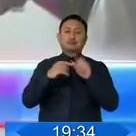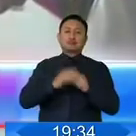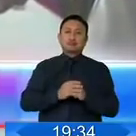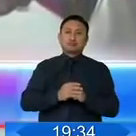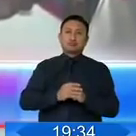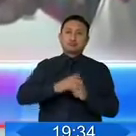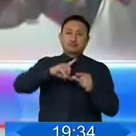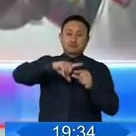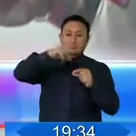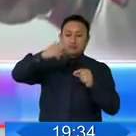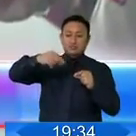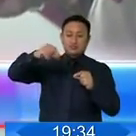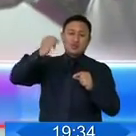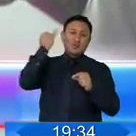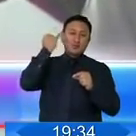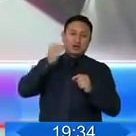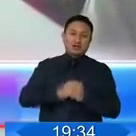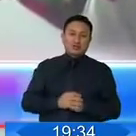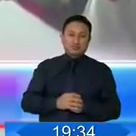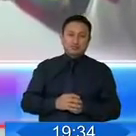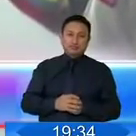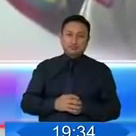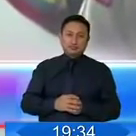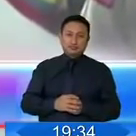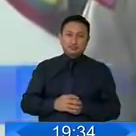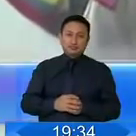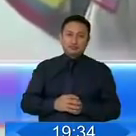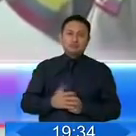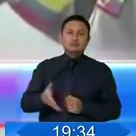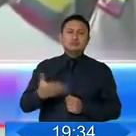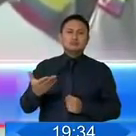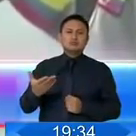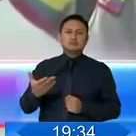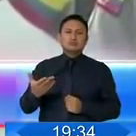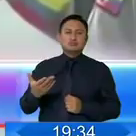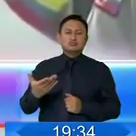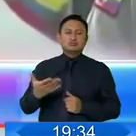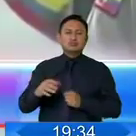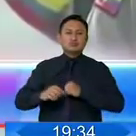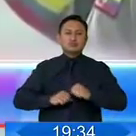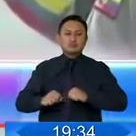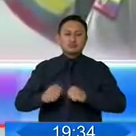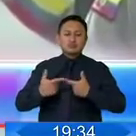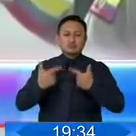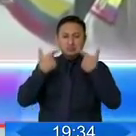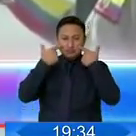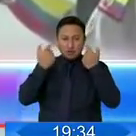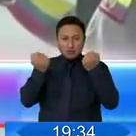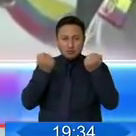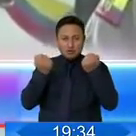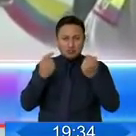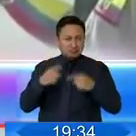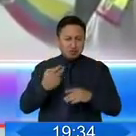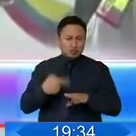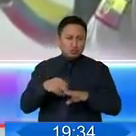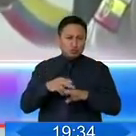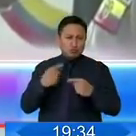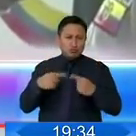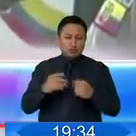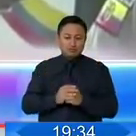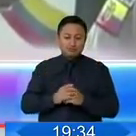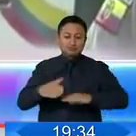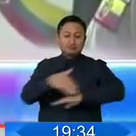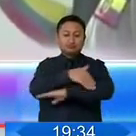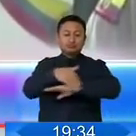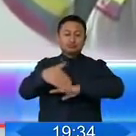color verde, el operativo se efectuó durante el desarrollo de un control rutinario sobre las